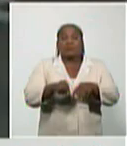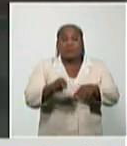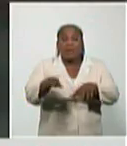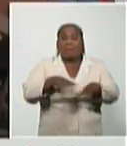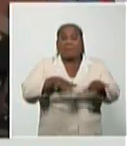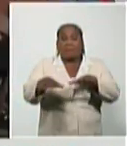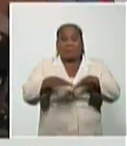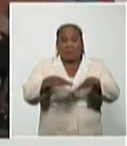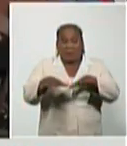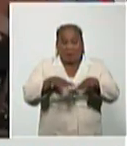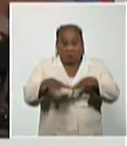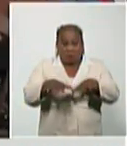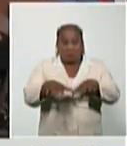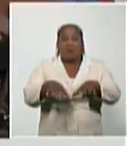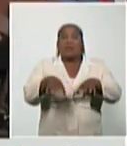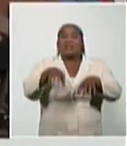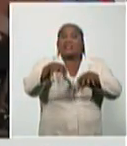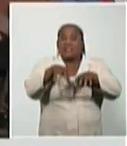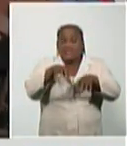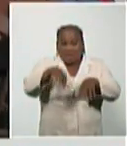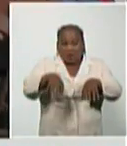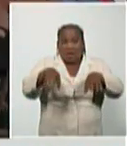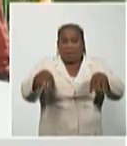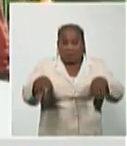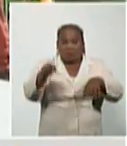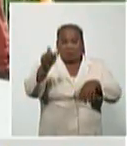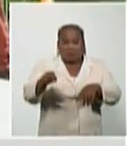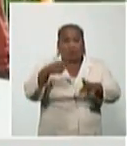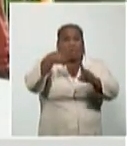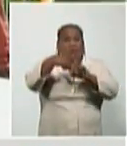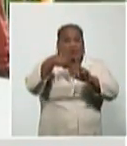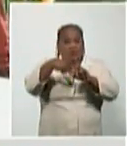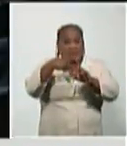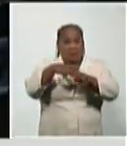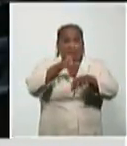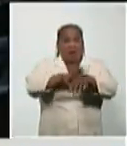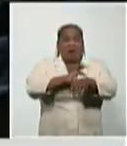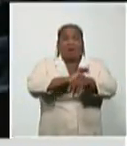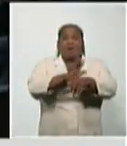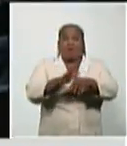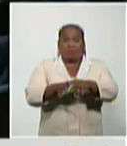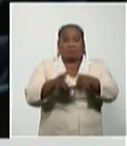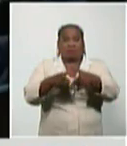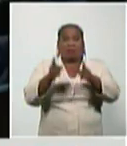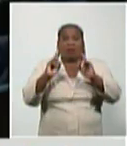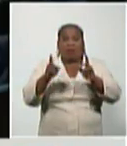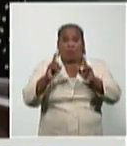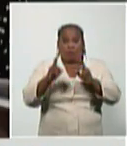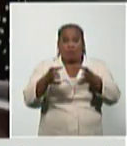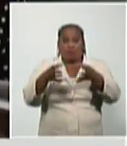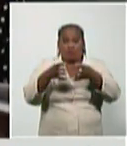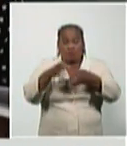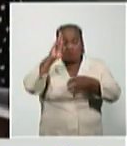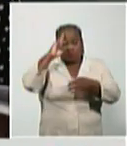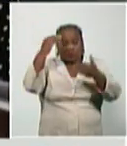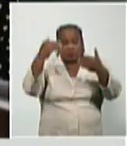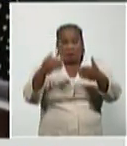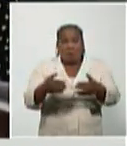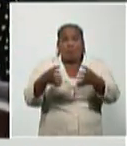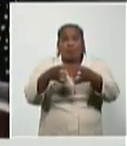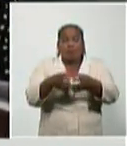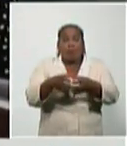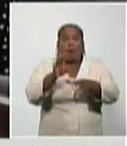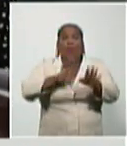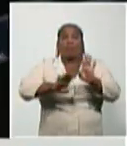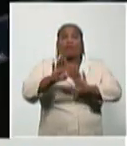Humberto Álvarez para los casos positivos de COVID-19. Durante la reunión, las autoridades de salud y el Consejo de Defensa Municipal